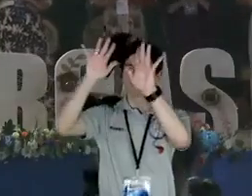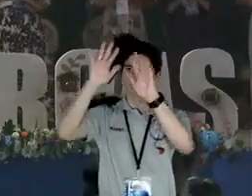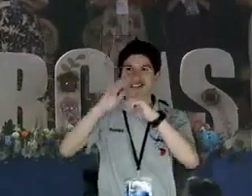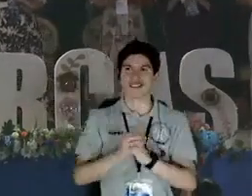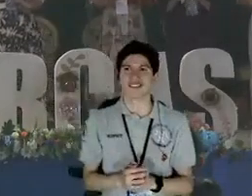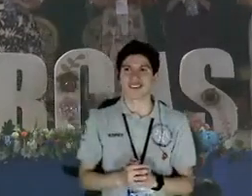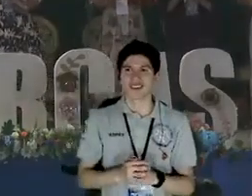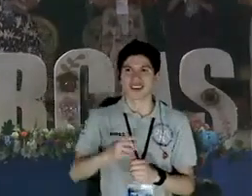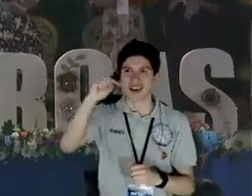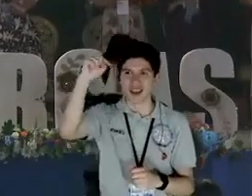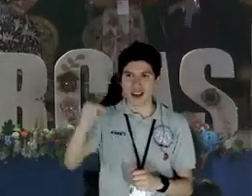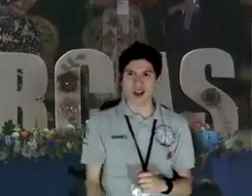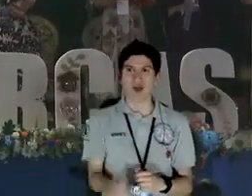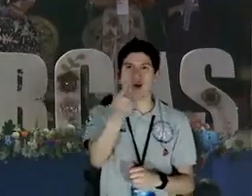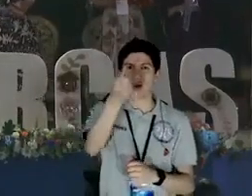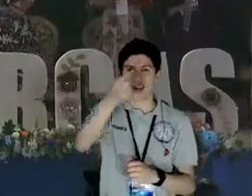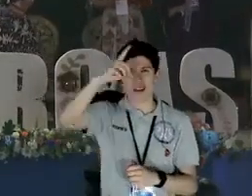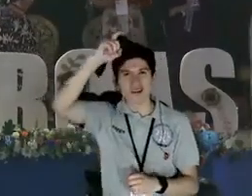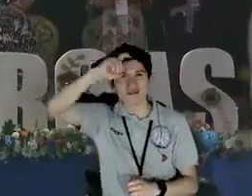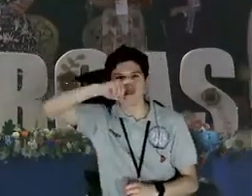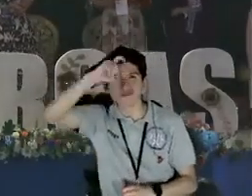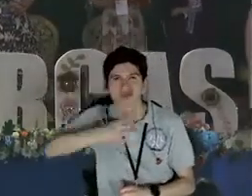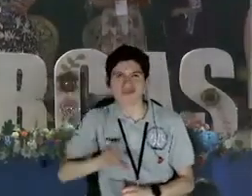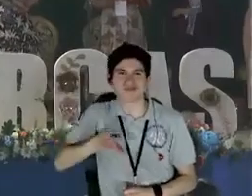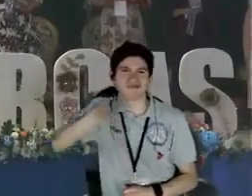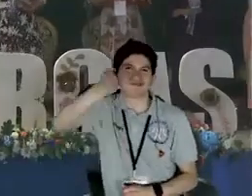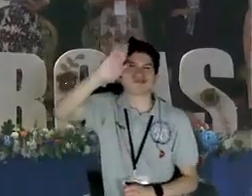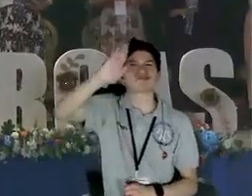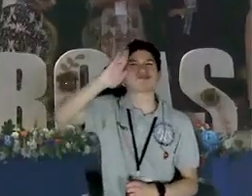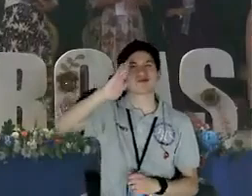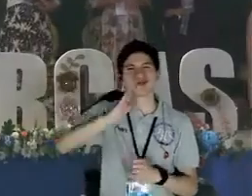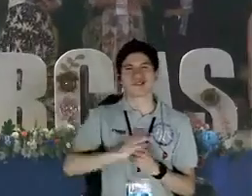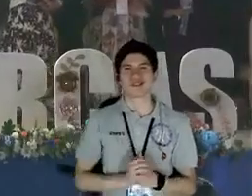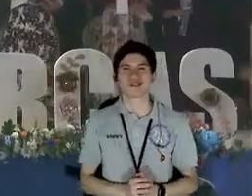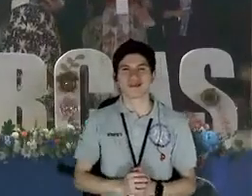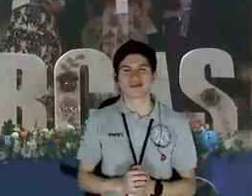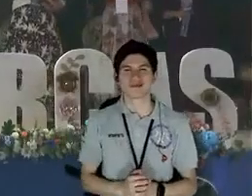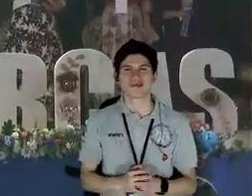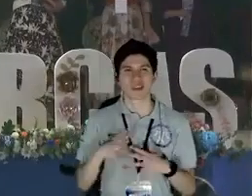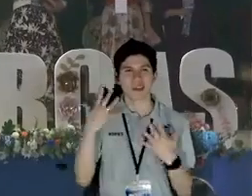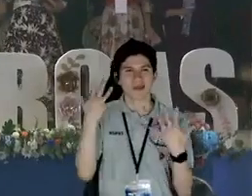Gloria al único y sabio Dios.